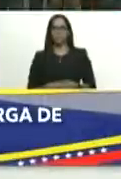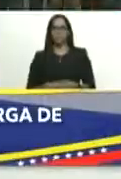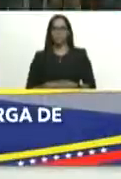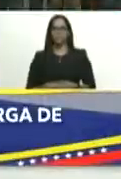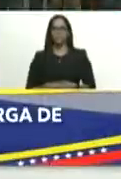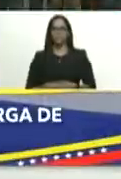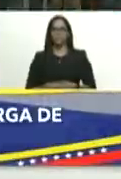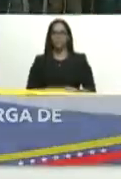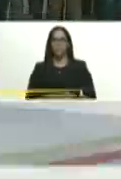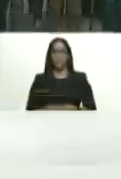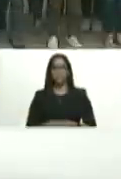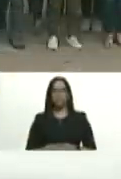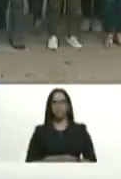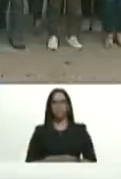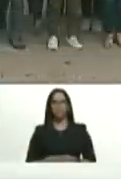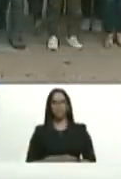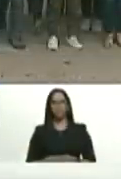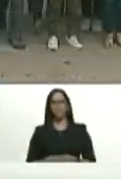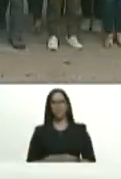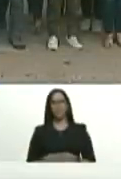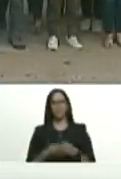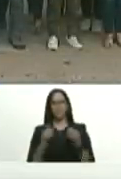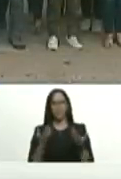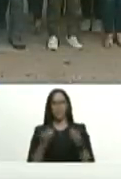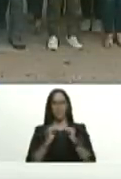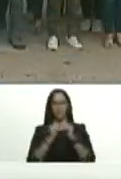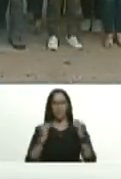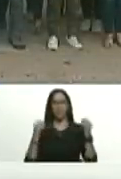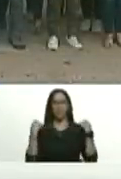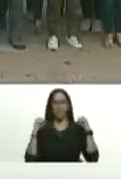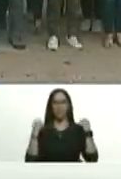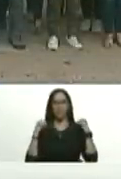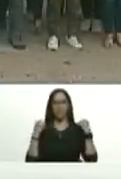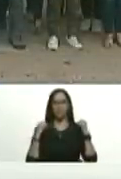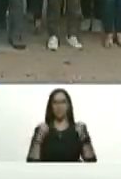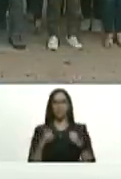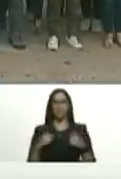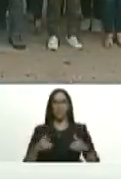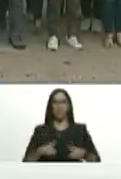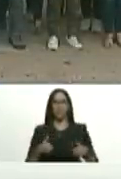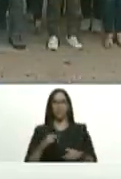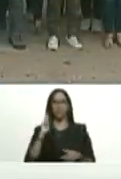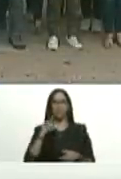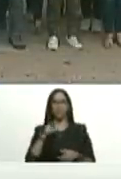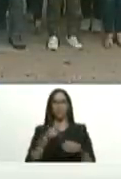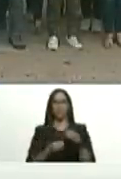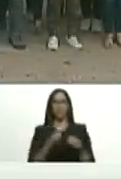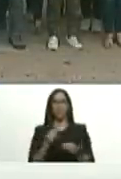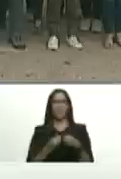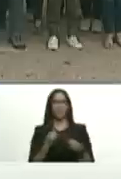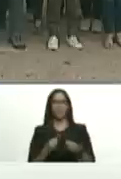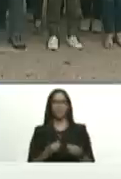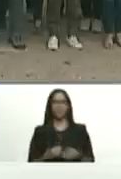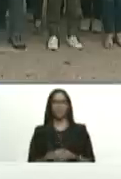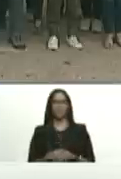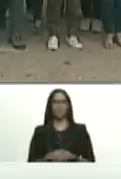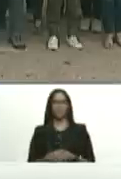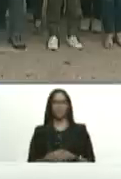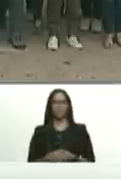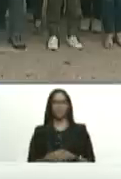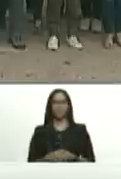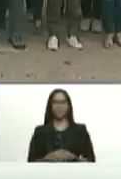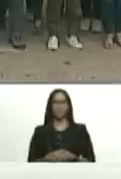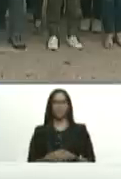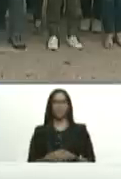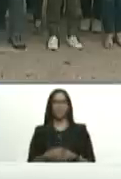Y el lema, señores, el lema que practicamos, bueno, el lema. Estoy viendo el esfuerzo que ustedes hacen, encomiable, pero hay que